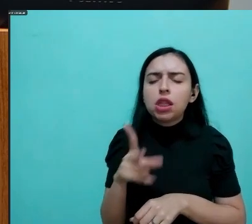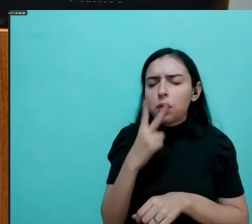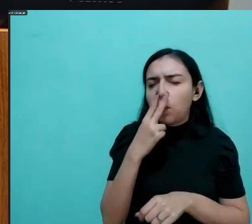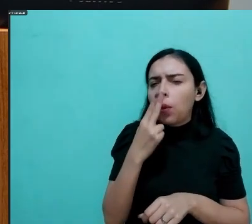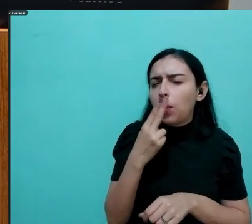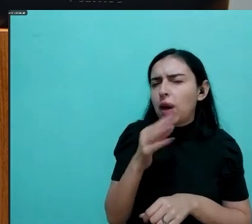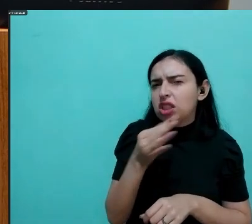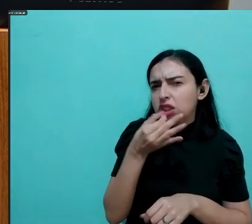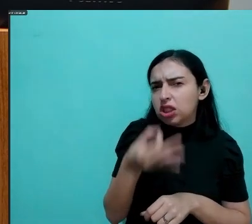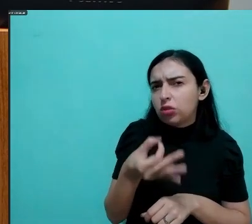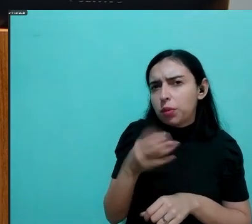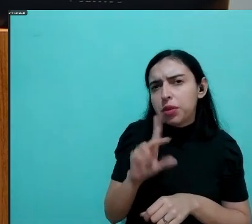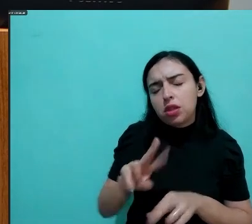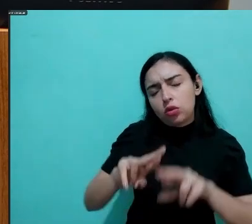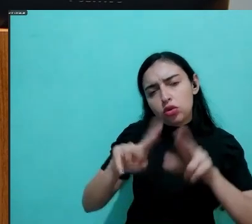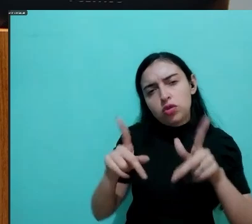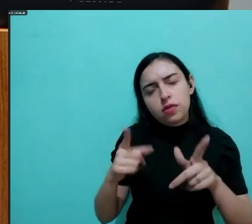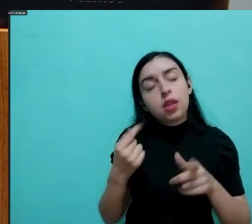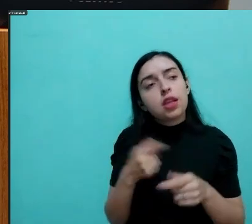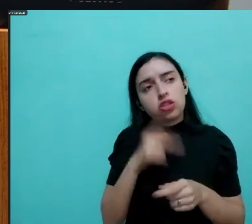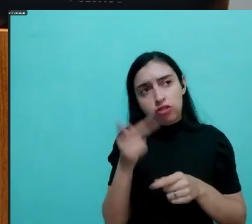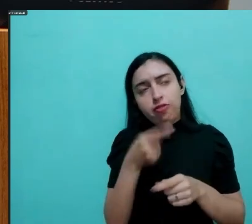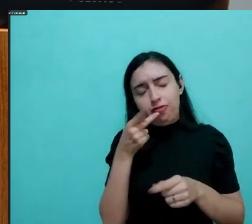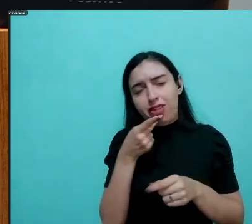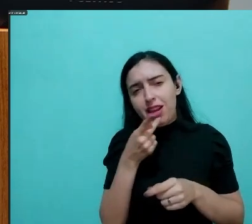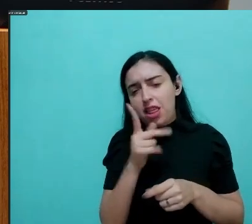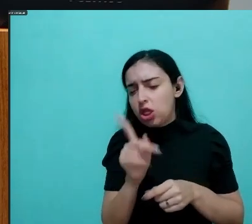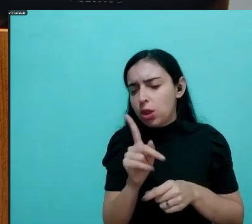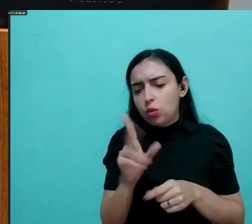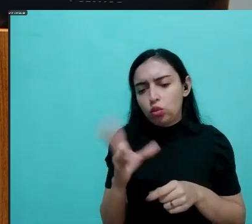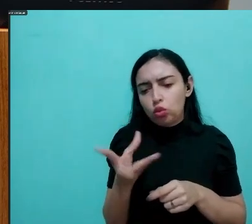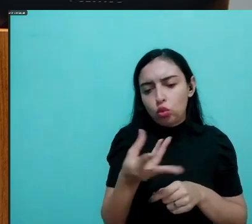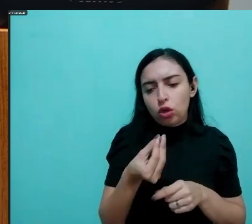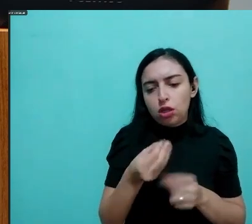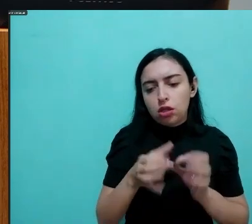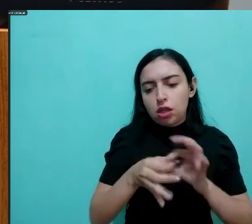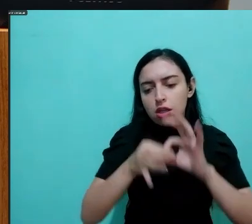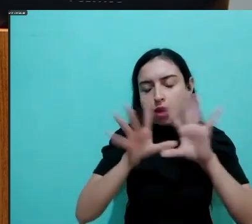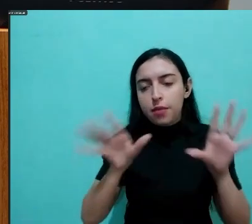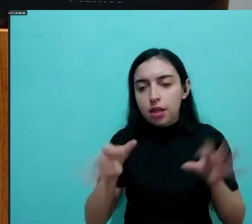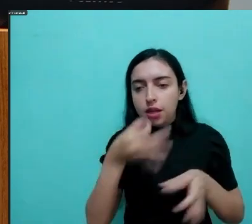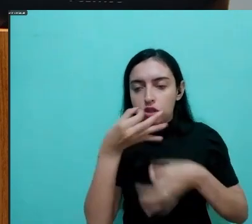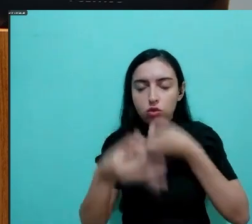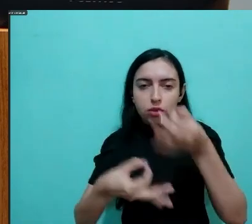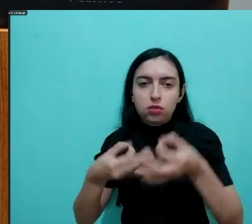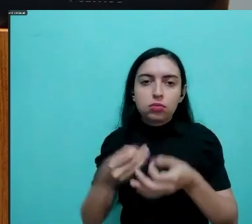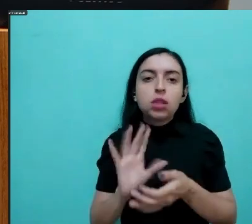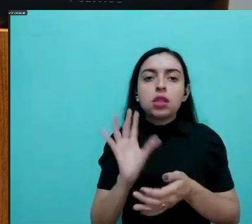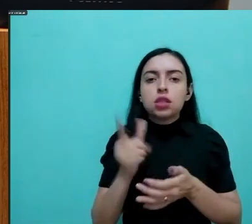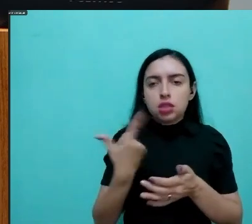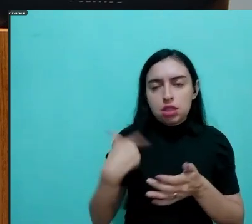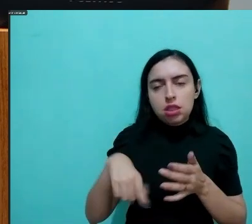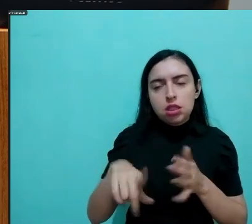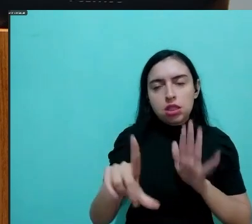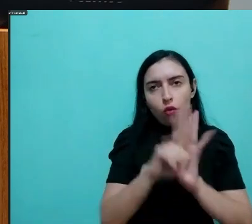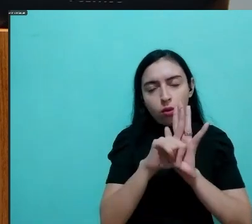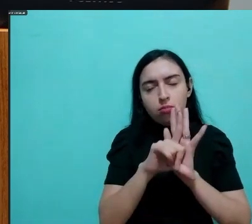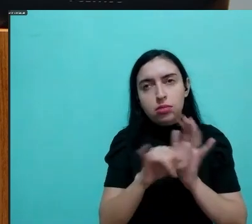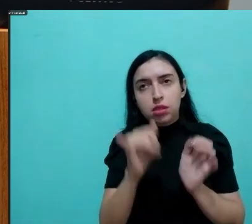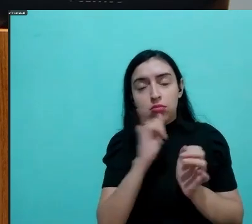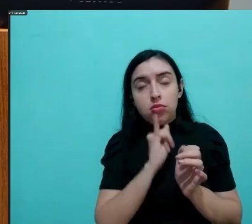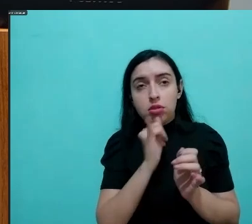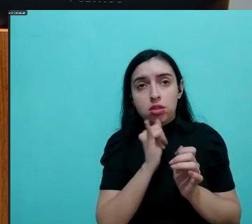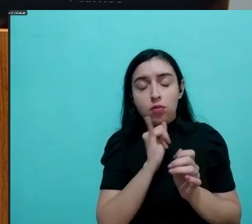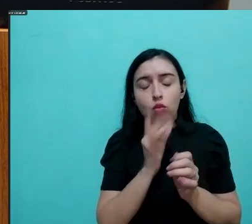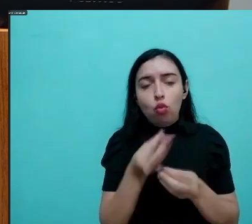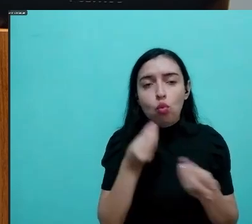decir que no todos los usos de la libertad de expresión son legítimos. Y, por ejemplo, cuando